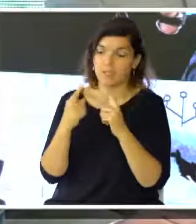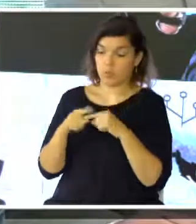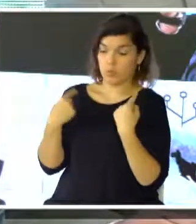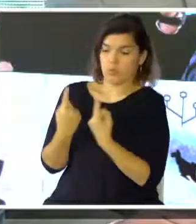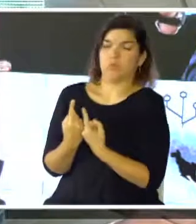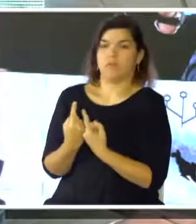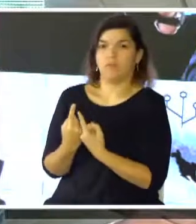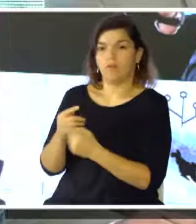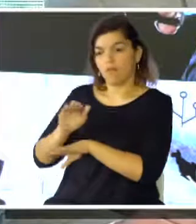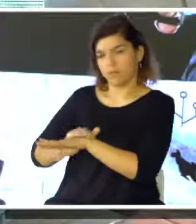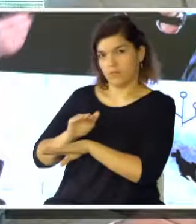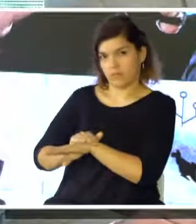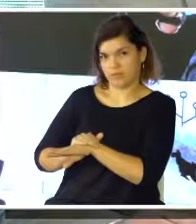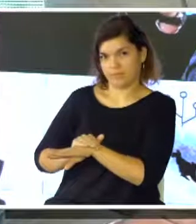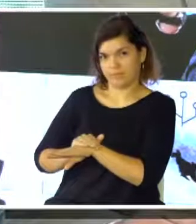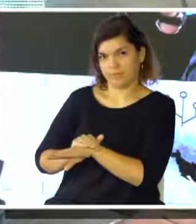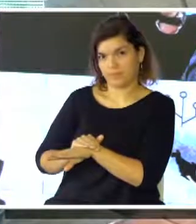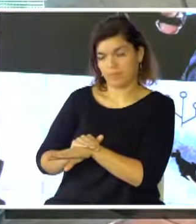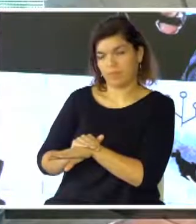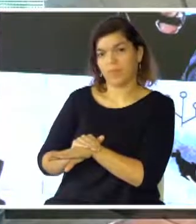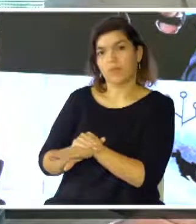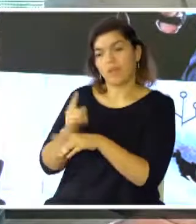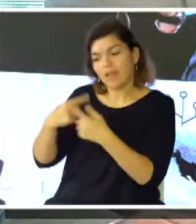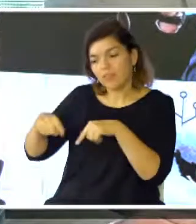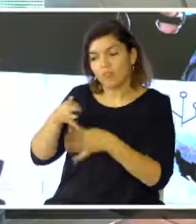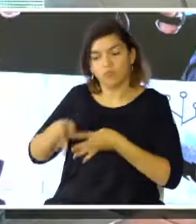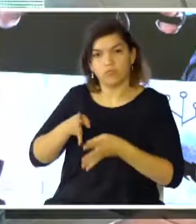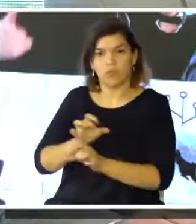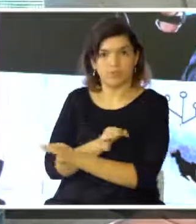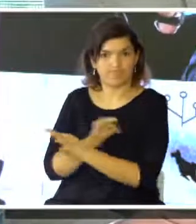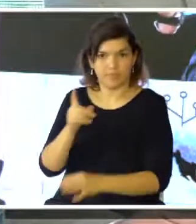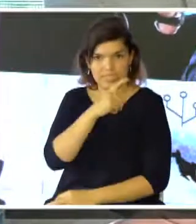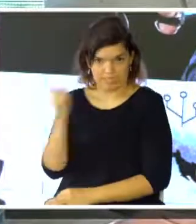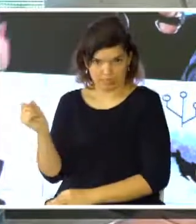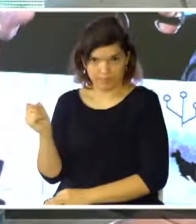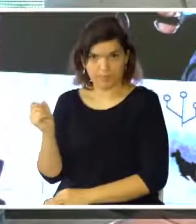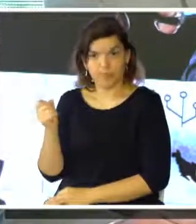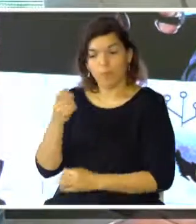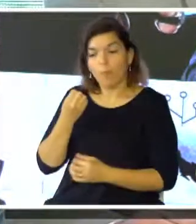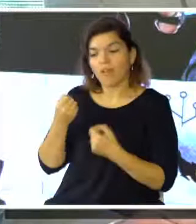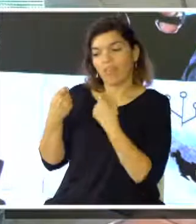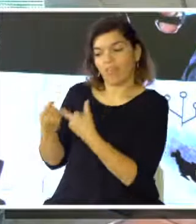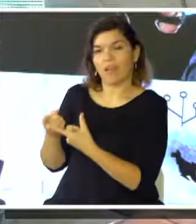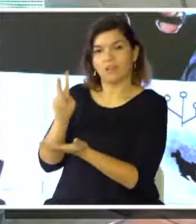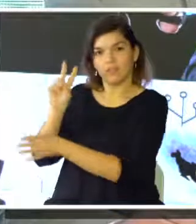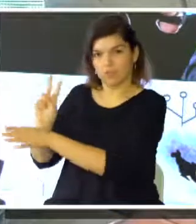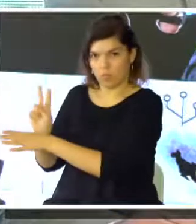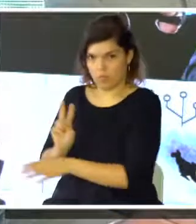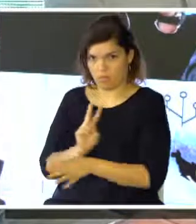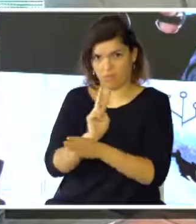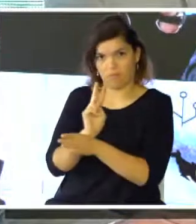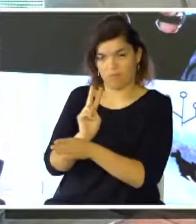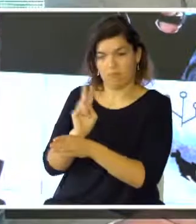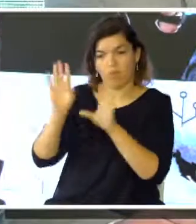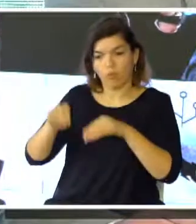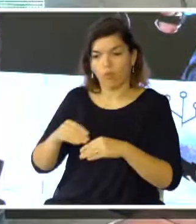nuestra responsabilidad es que esas cosas funcionen al 100% porque le tenemos que dar garantía a la gente para